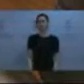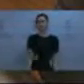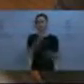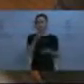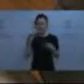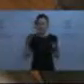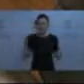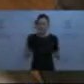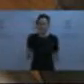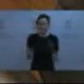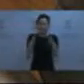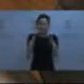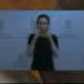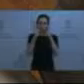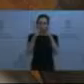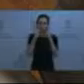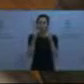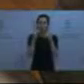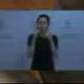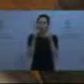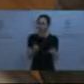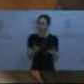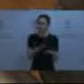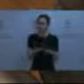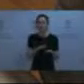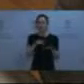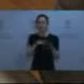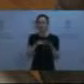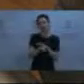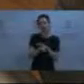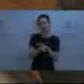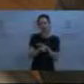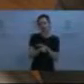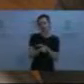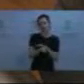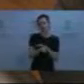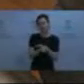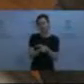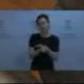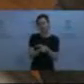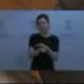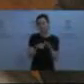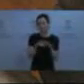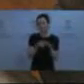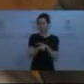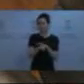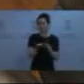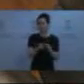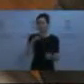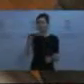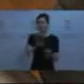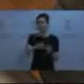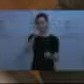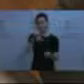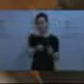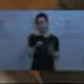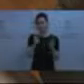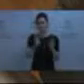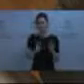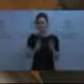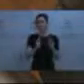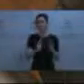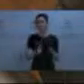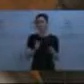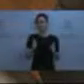mejorando muchísimo todo lo que tiene que ver con la gestión de las comunidades. Ya el 97% de las